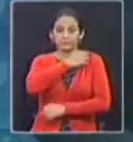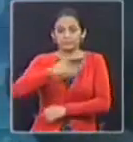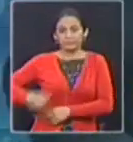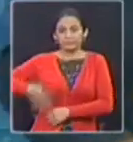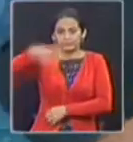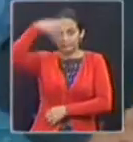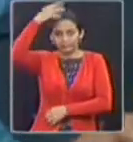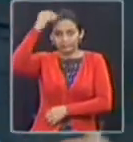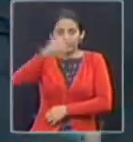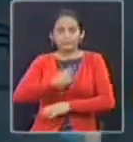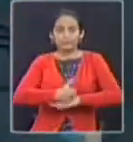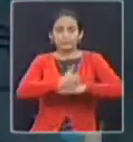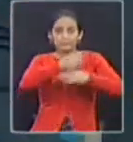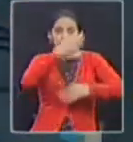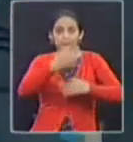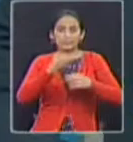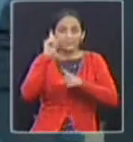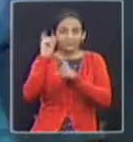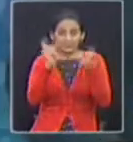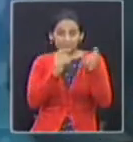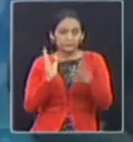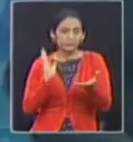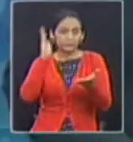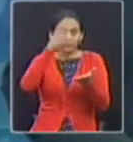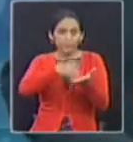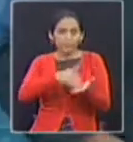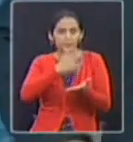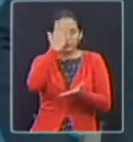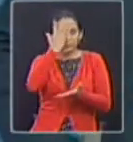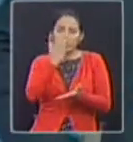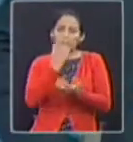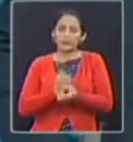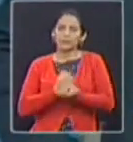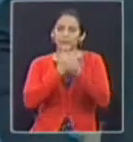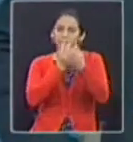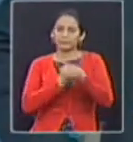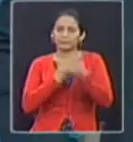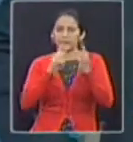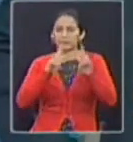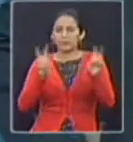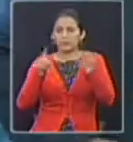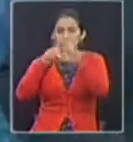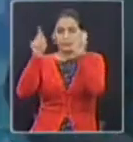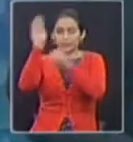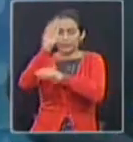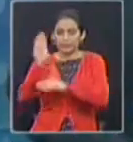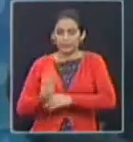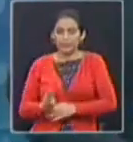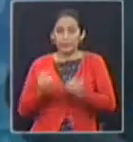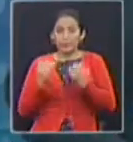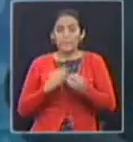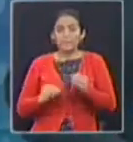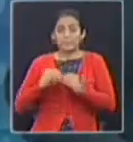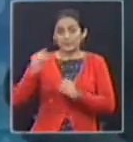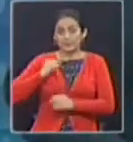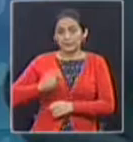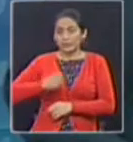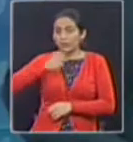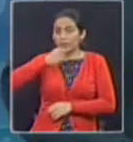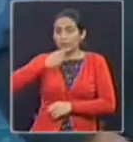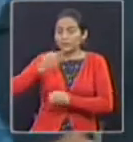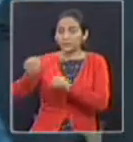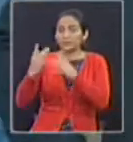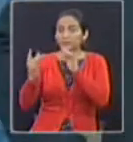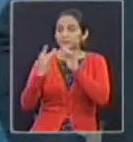de las investigaciones del caso de Brecht. Para ampliarnos los detalles, nos contactamos con Santiago Villachañay, quien se encuentra en el lugar. Buenas tardes,